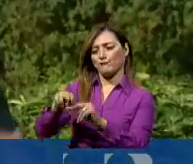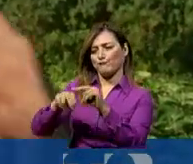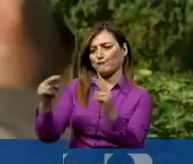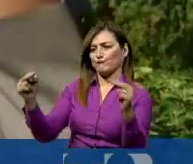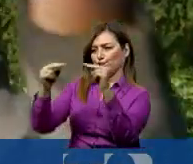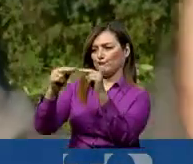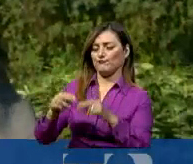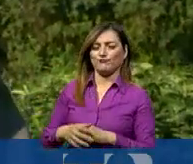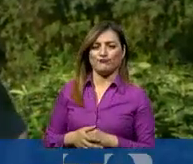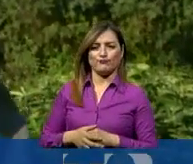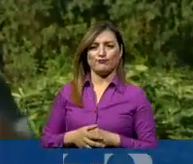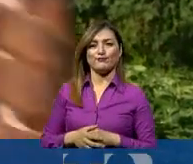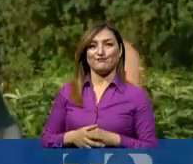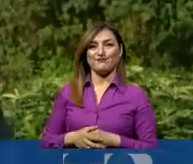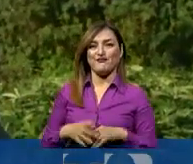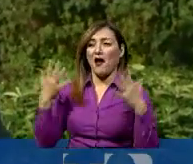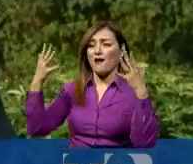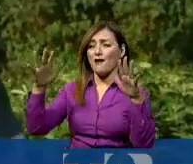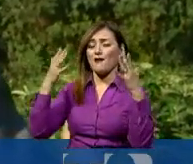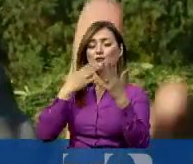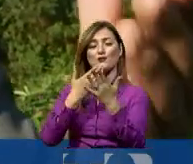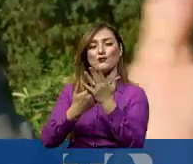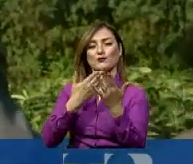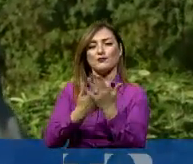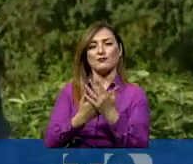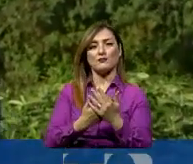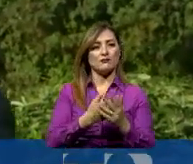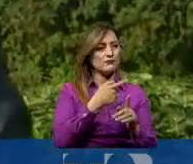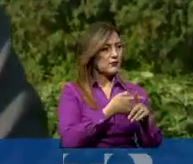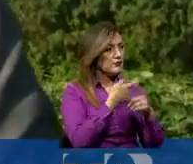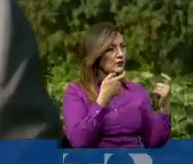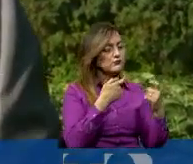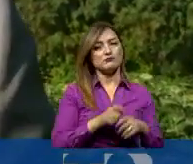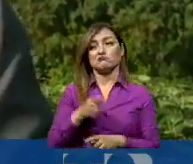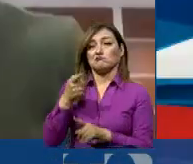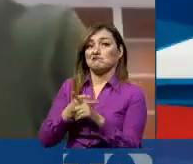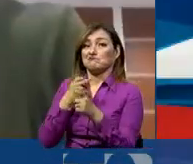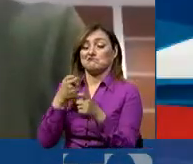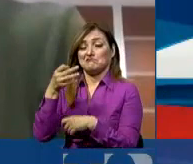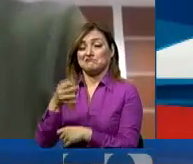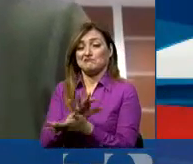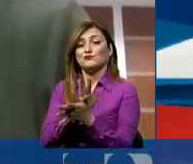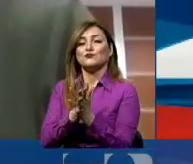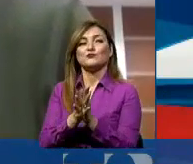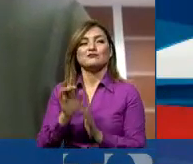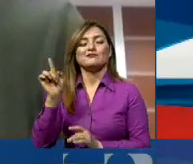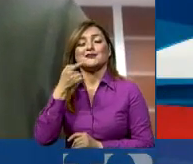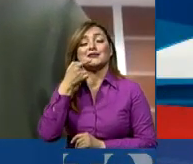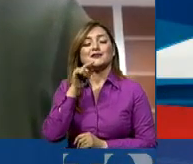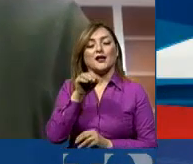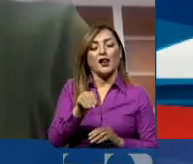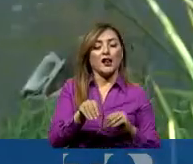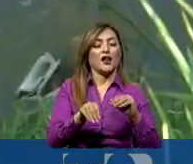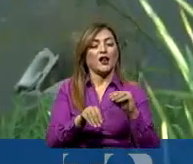puente y fueron aplausos y agradecimientos. Pero ya es marzo. Ya estamos en marzo y no se ha cumplido. Que están elaborando un informe para